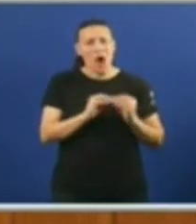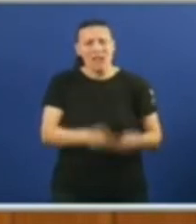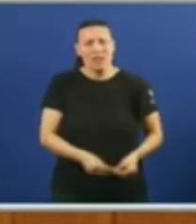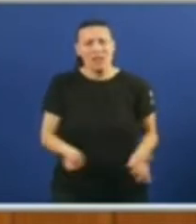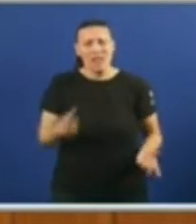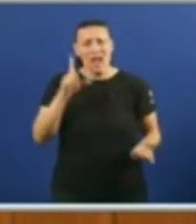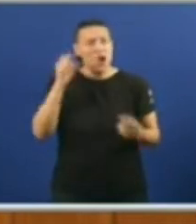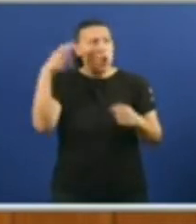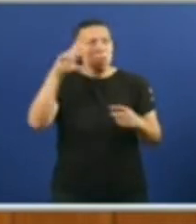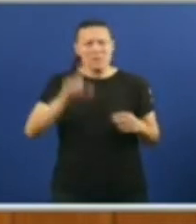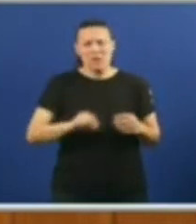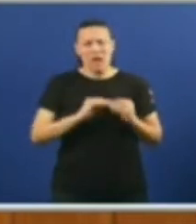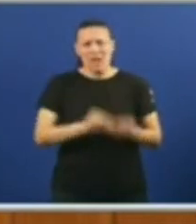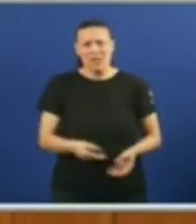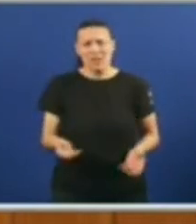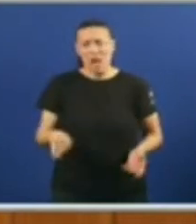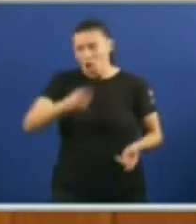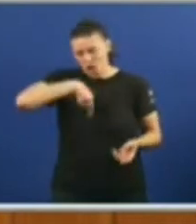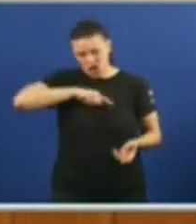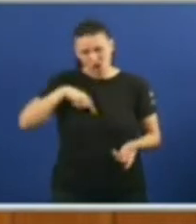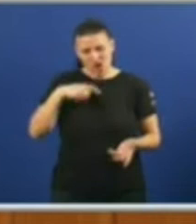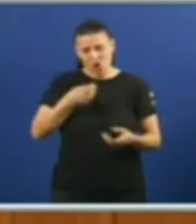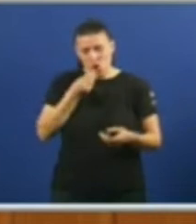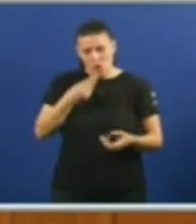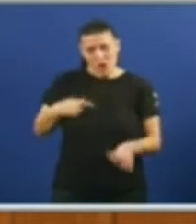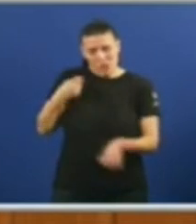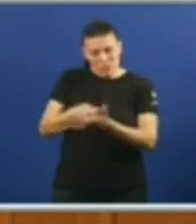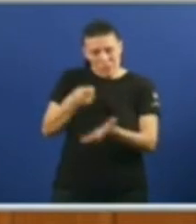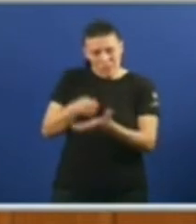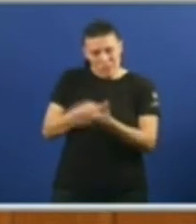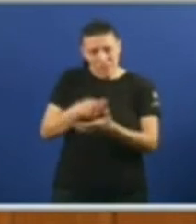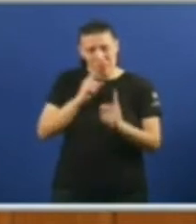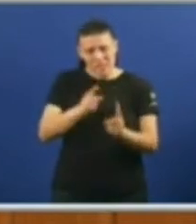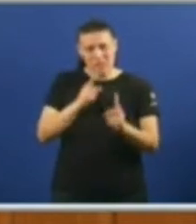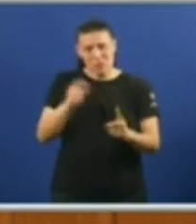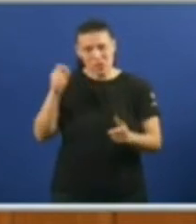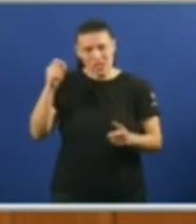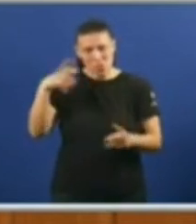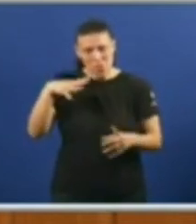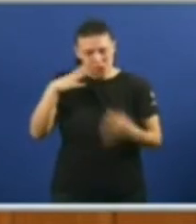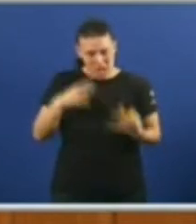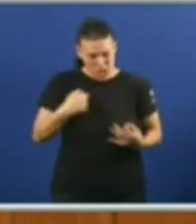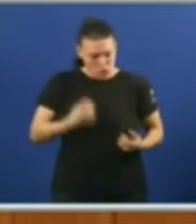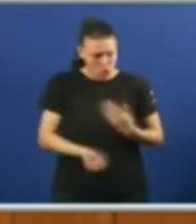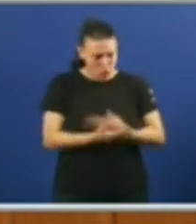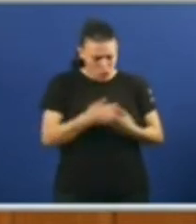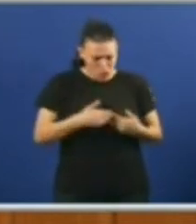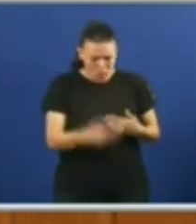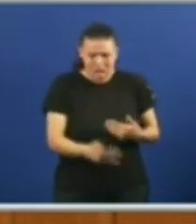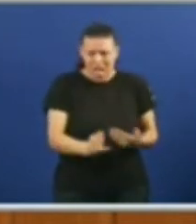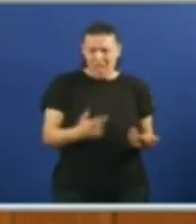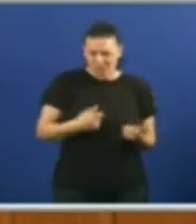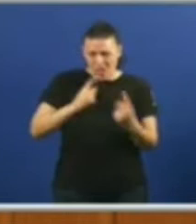o prezo da luz e pagarnos o transporte da enerxía cando estamos producindo no noso país. Tamén temos nestas